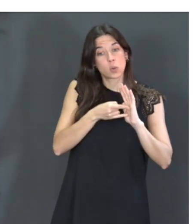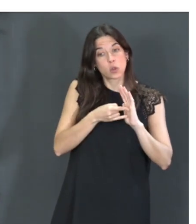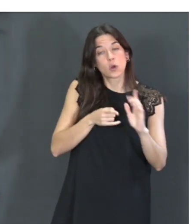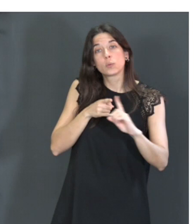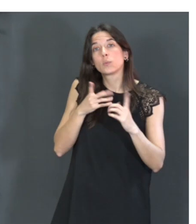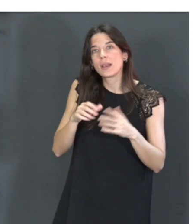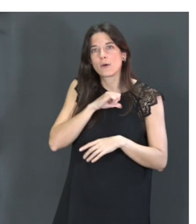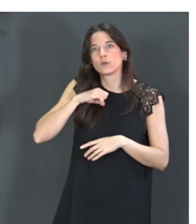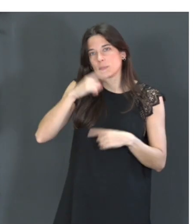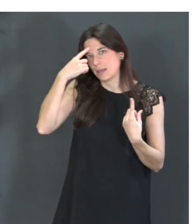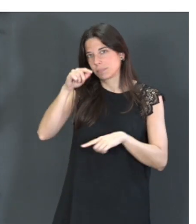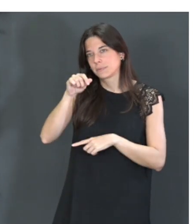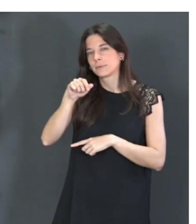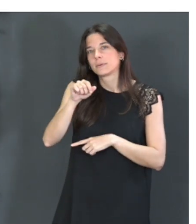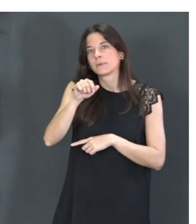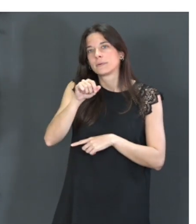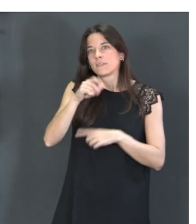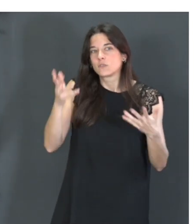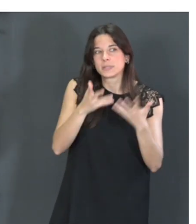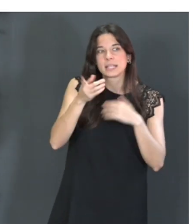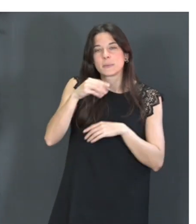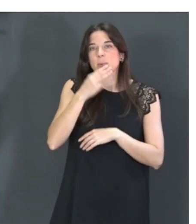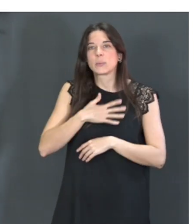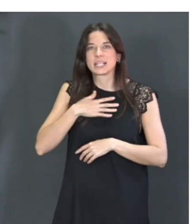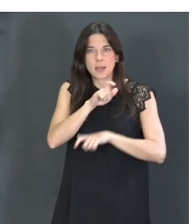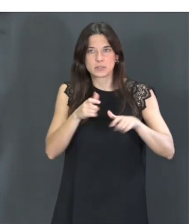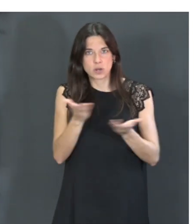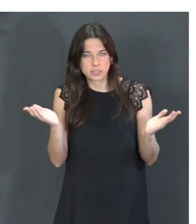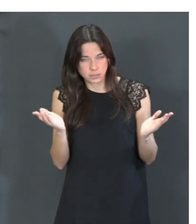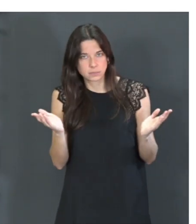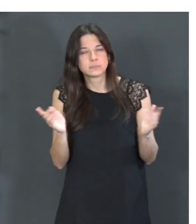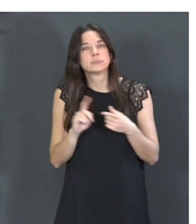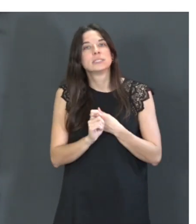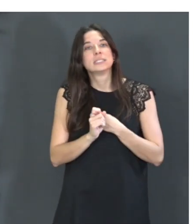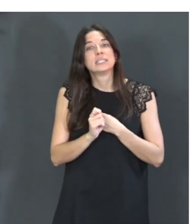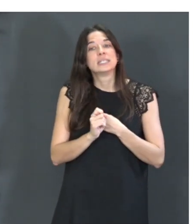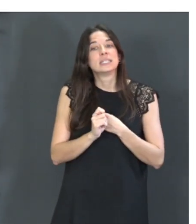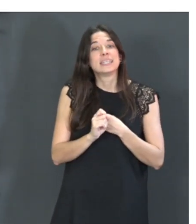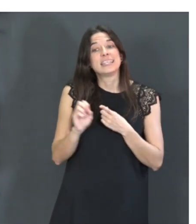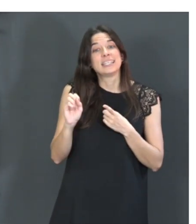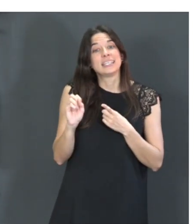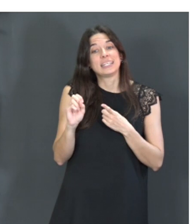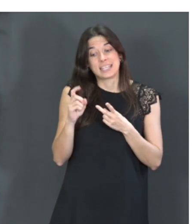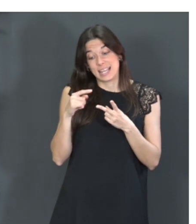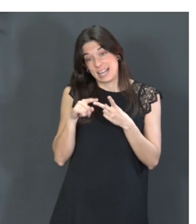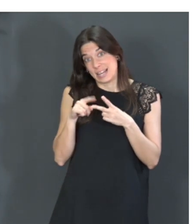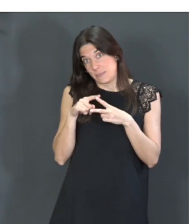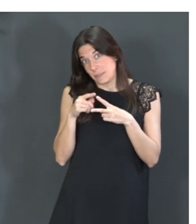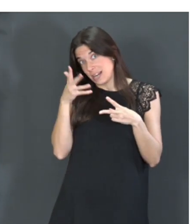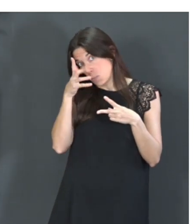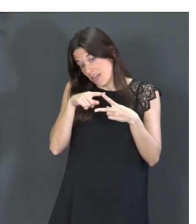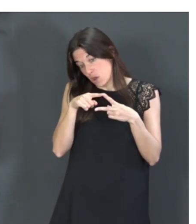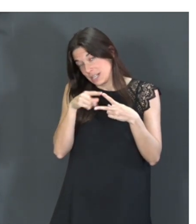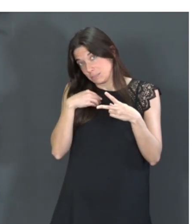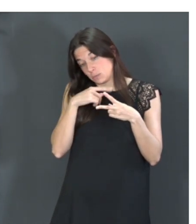fomentar la autonomía personal y el bienestar de las personas? Y en estas recomendaciones, ligado a